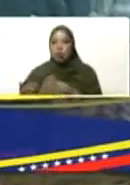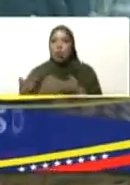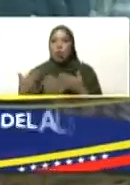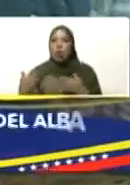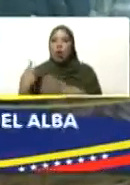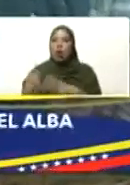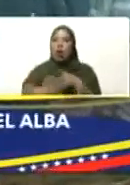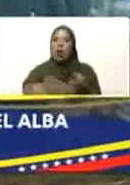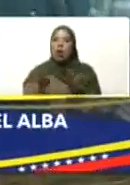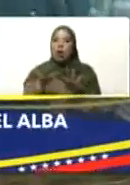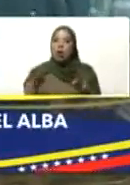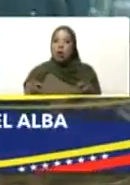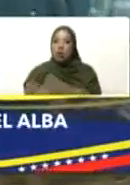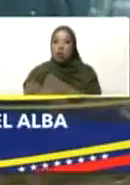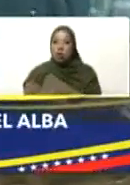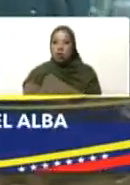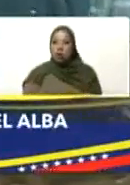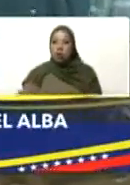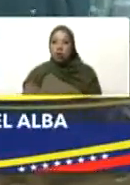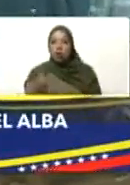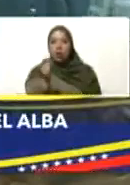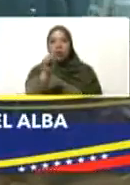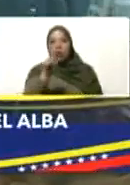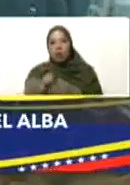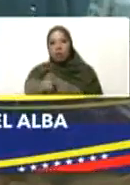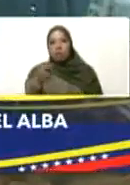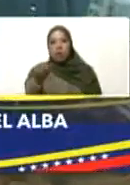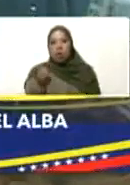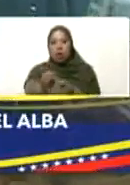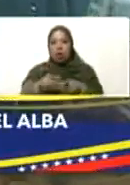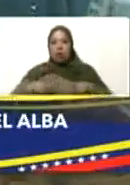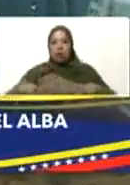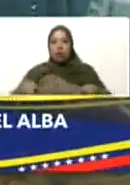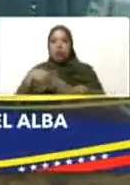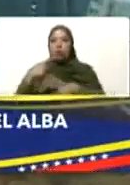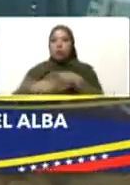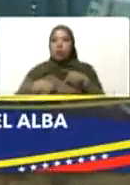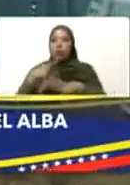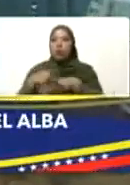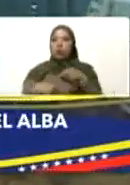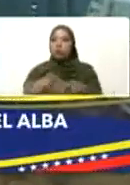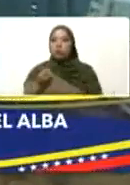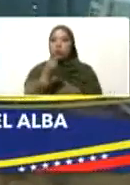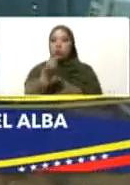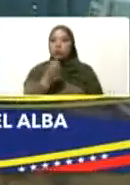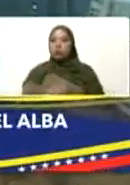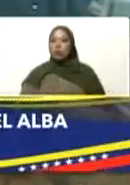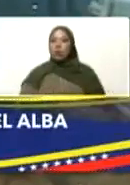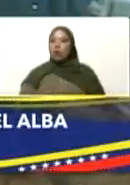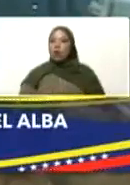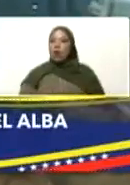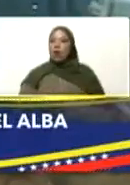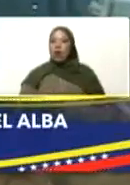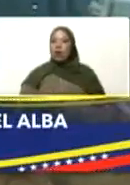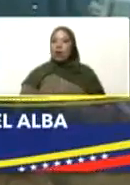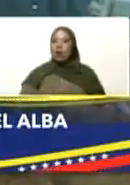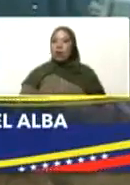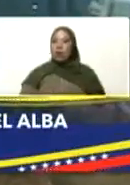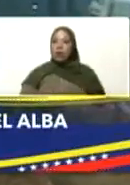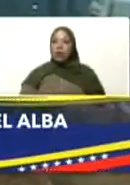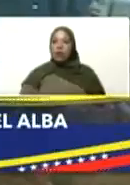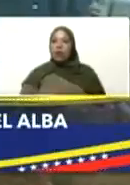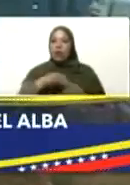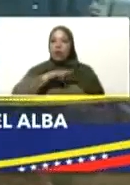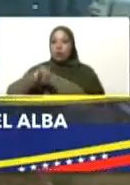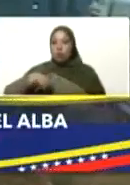productiva, tierra de cereales, pero también tierra de producción en el ámbito pecuario. Estamos nosotros,